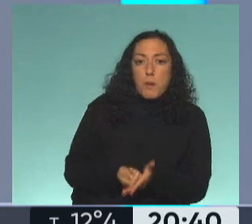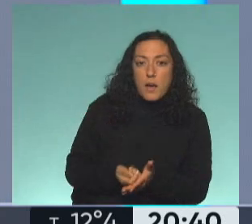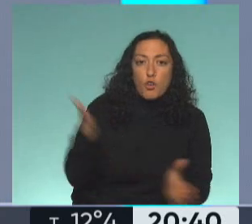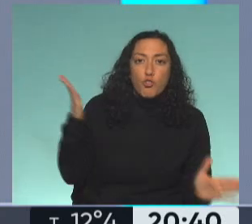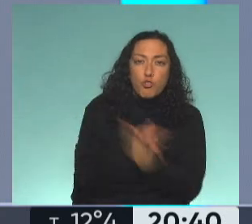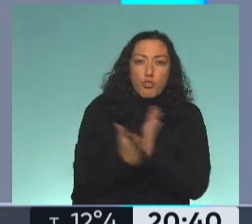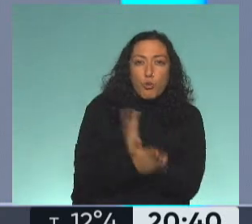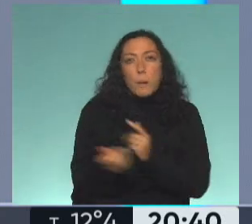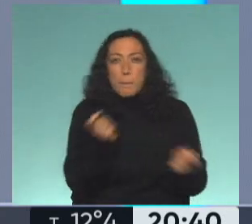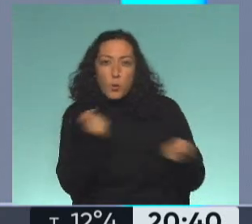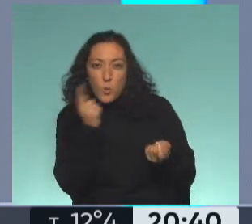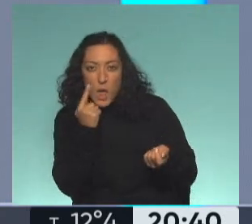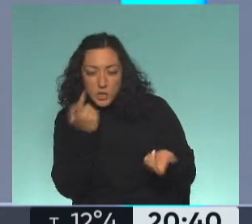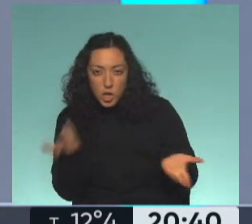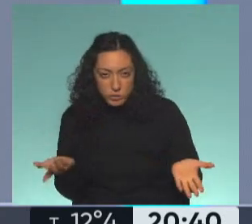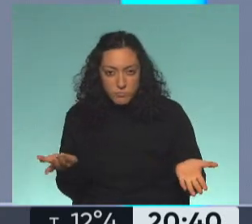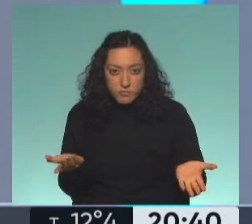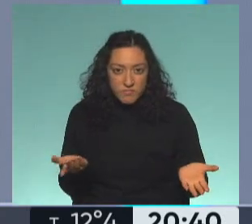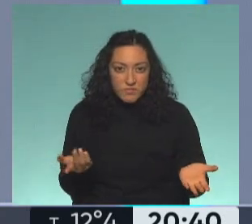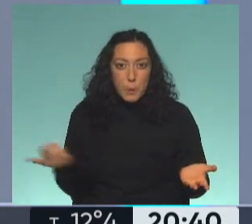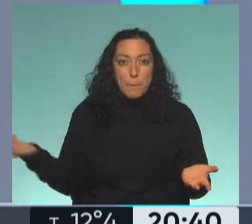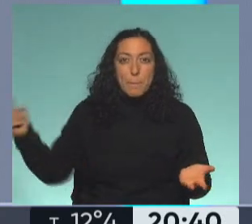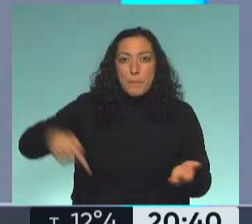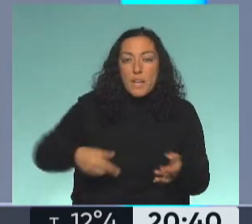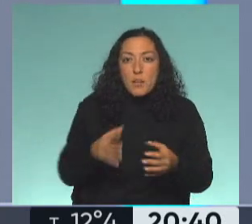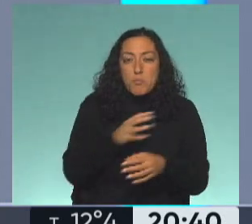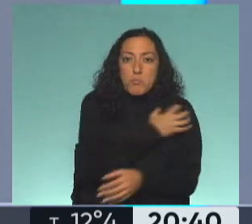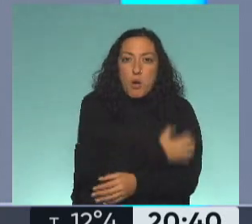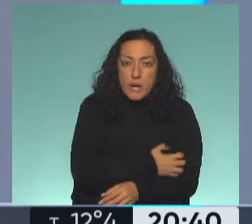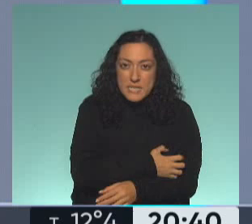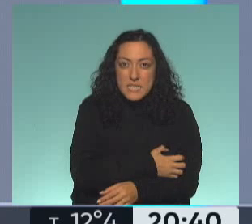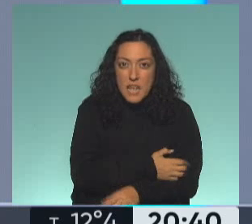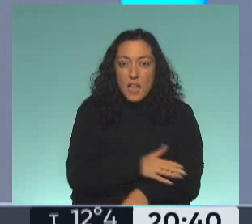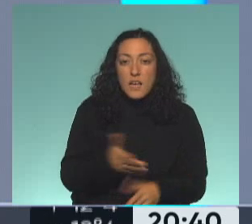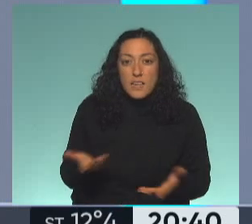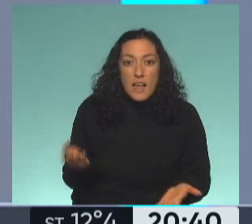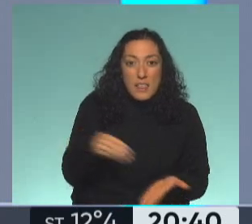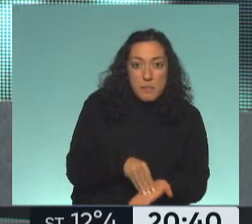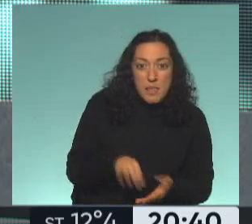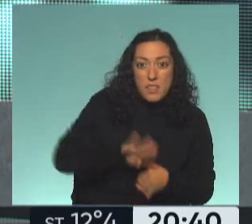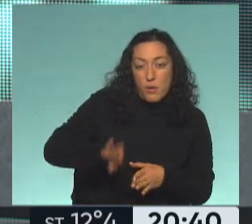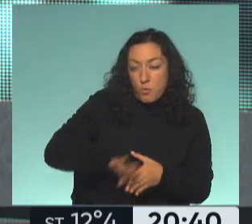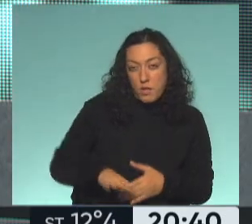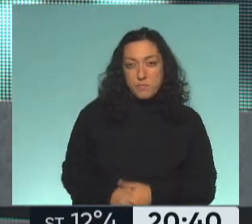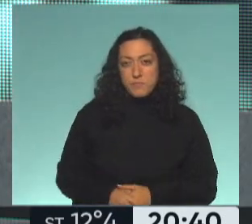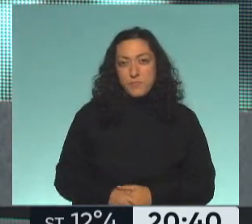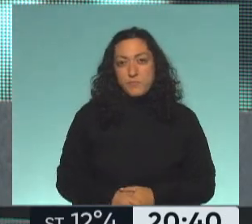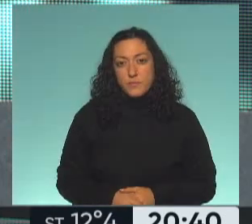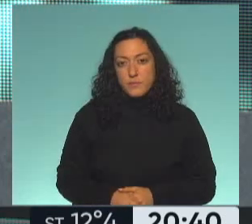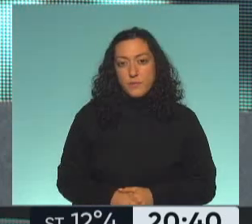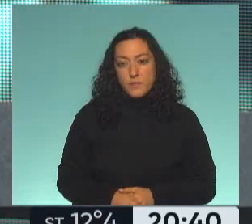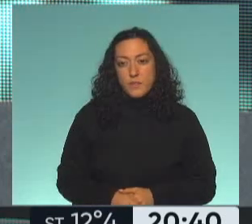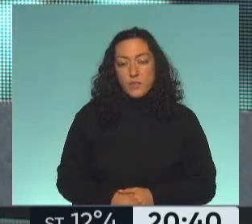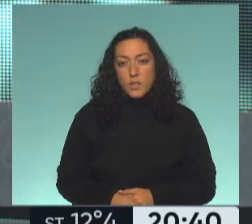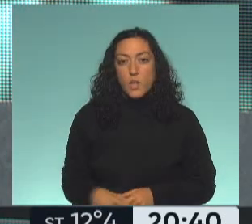y especulación. Es decir, nos empobrecieron en esa proporción y encima nos dejaron la deuda. Hay una inquietud que